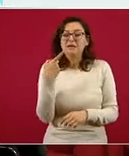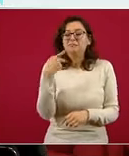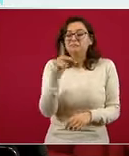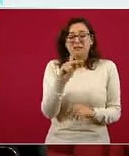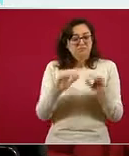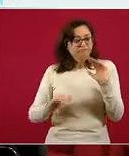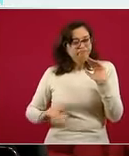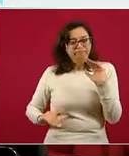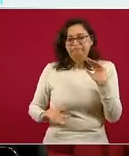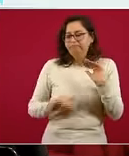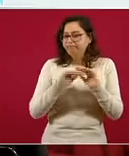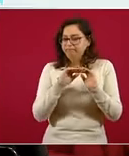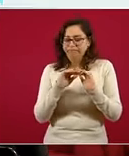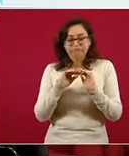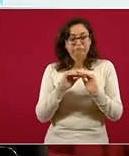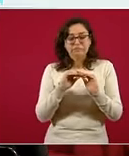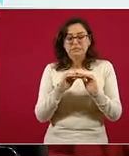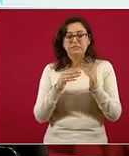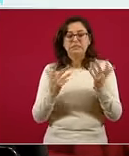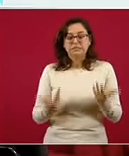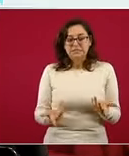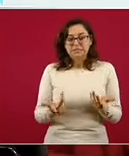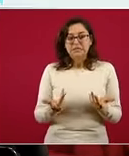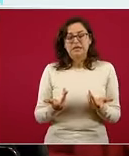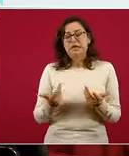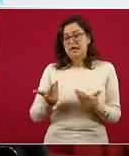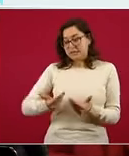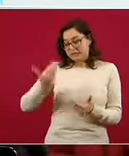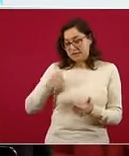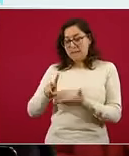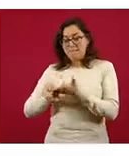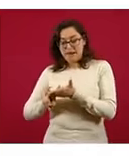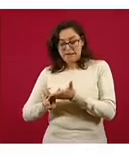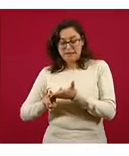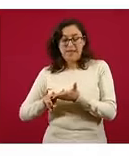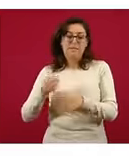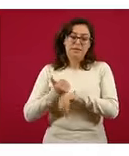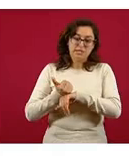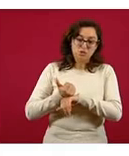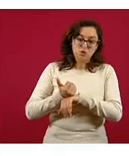explicamos sobre los rangos del verde, el amarillo, el naranja, el rojo.